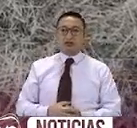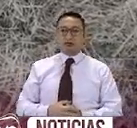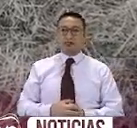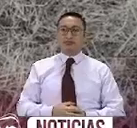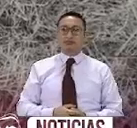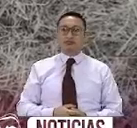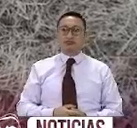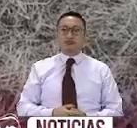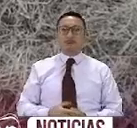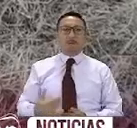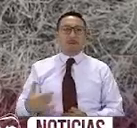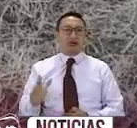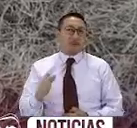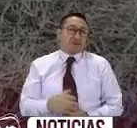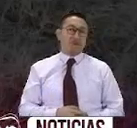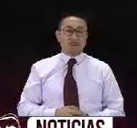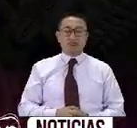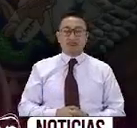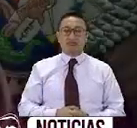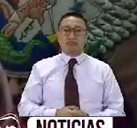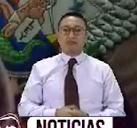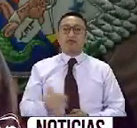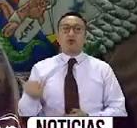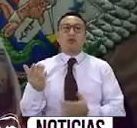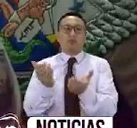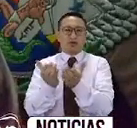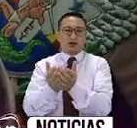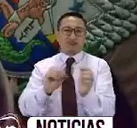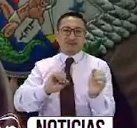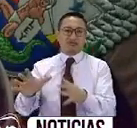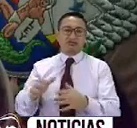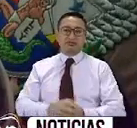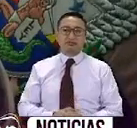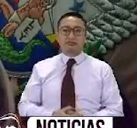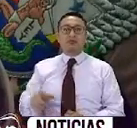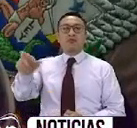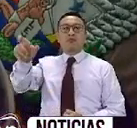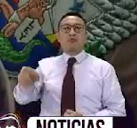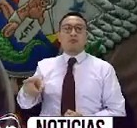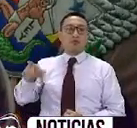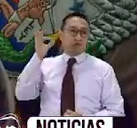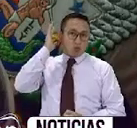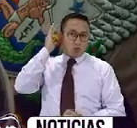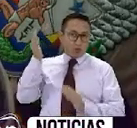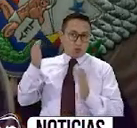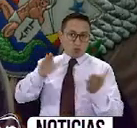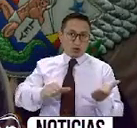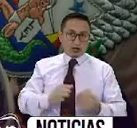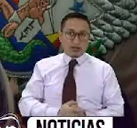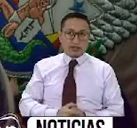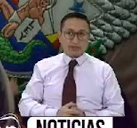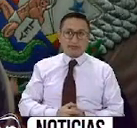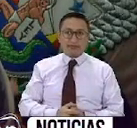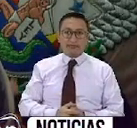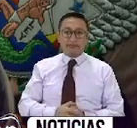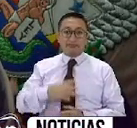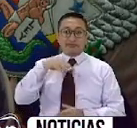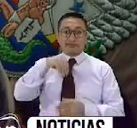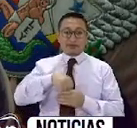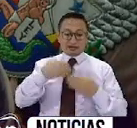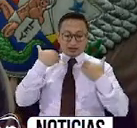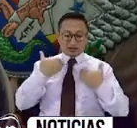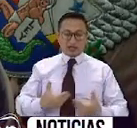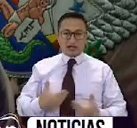abandonó como si fuese una funda de basura. La persona fallecida se encontraba con varias escoriaciones y